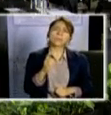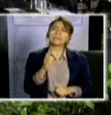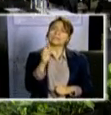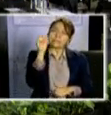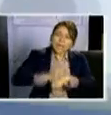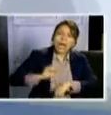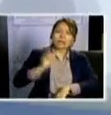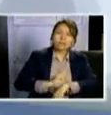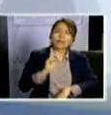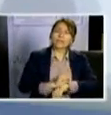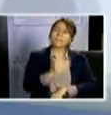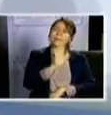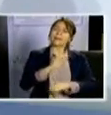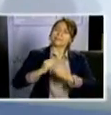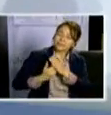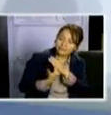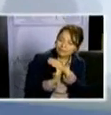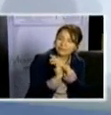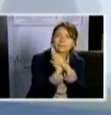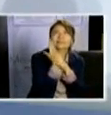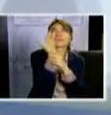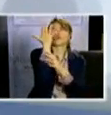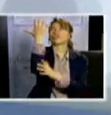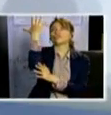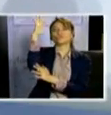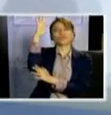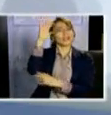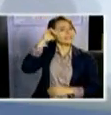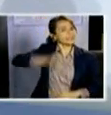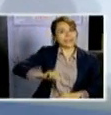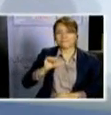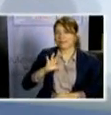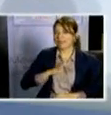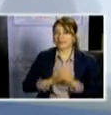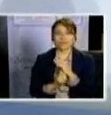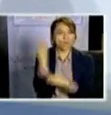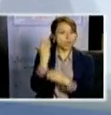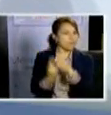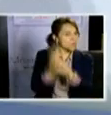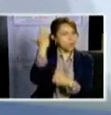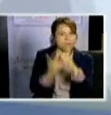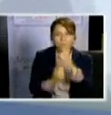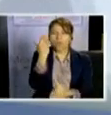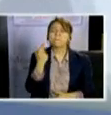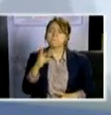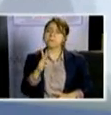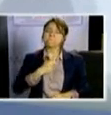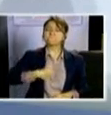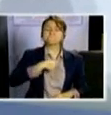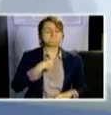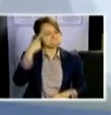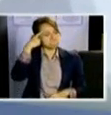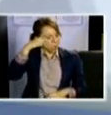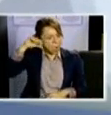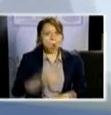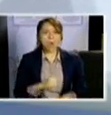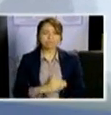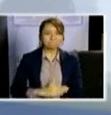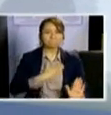Y lo que no hicimos ayer lo podemos hacer mañana, pero con determinación, con voluntad política, con una línea trazada